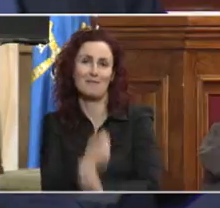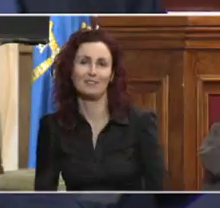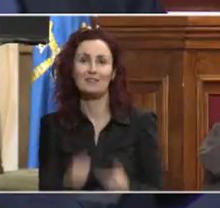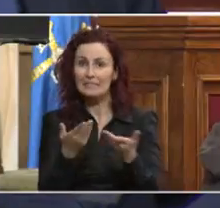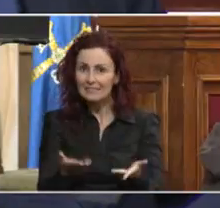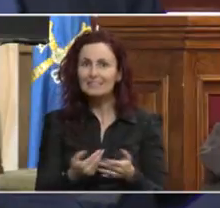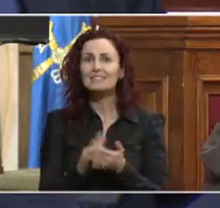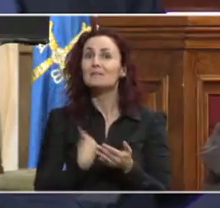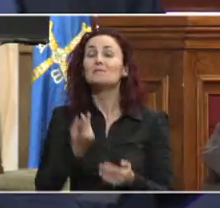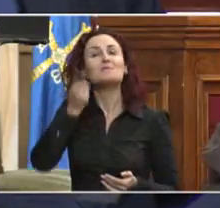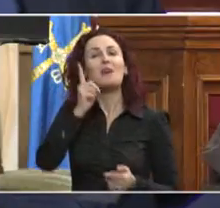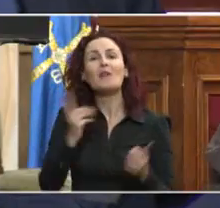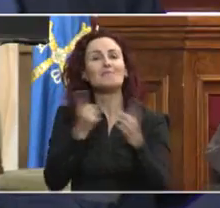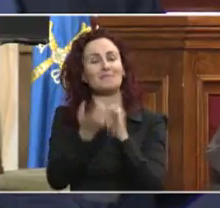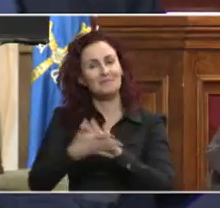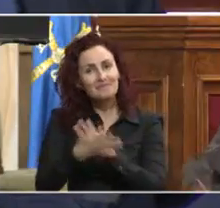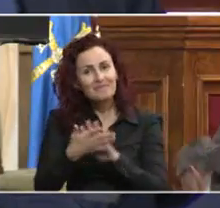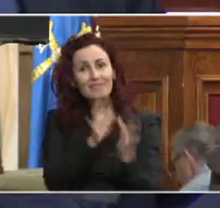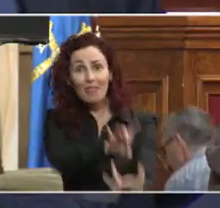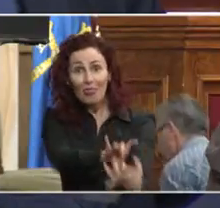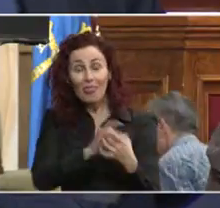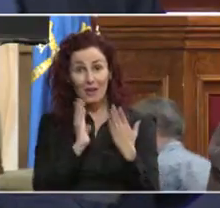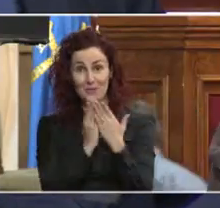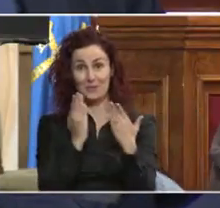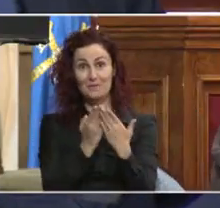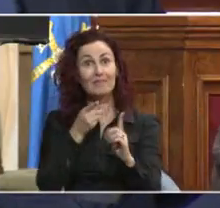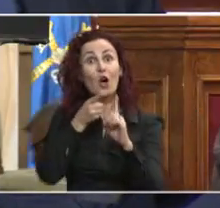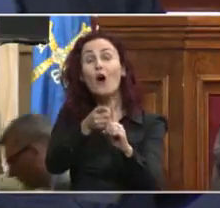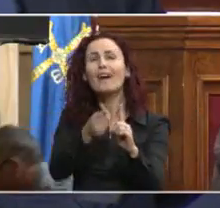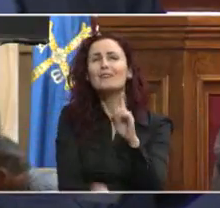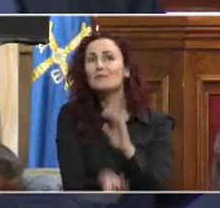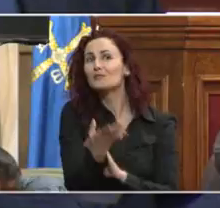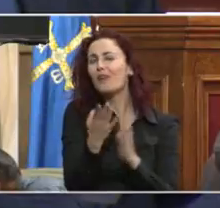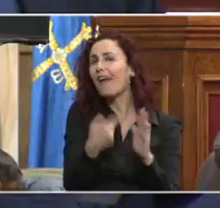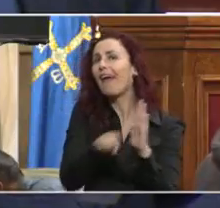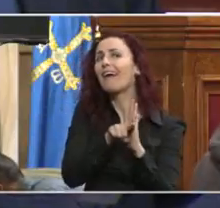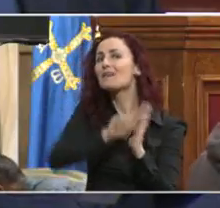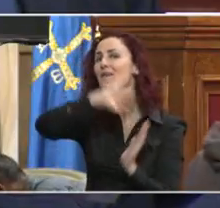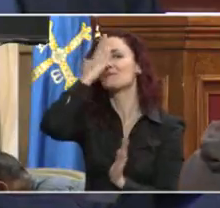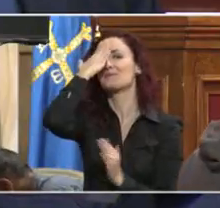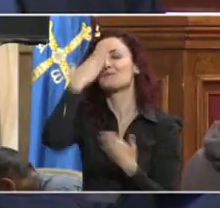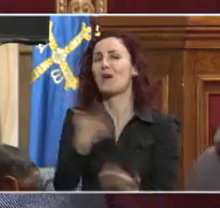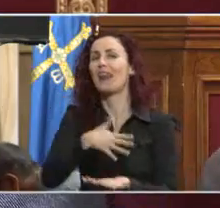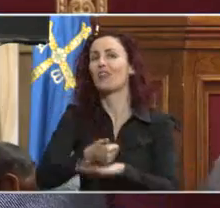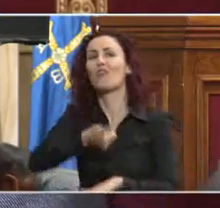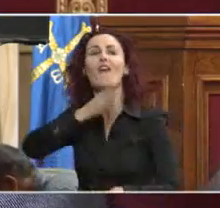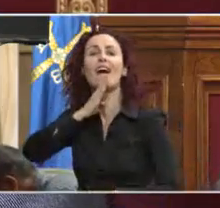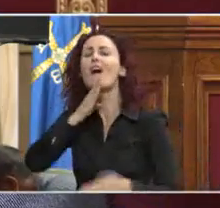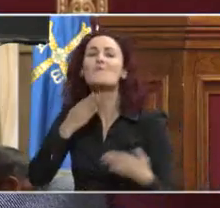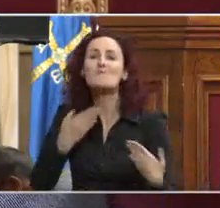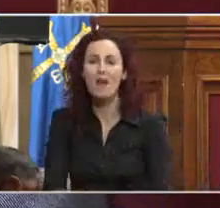Y simplemente mencionar respecto a este curso que los objetivos en origen, o el objetivo en origen, como ya mencionó el rector,